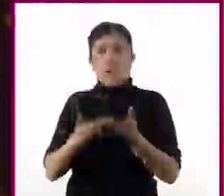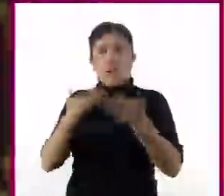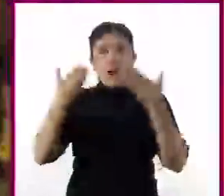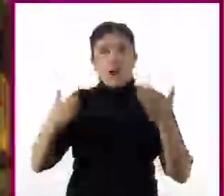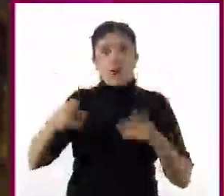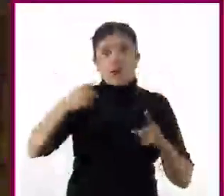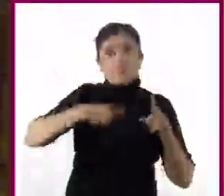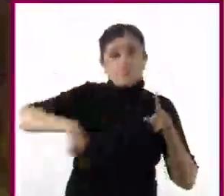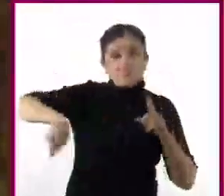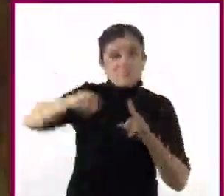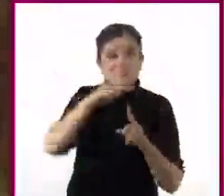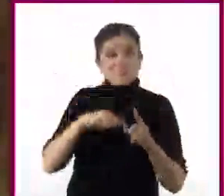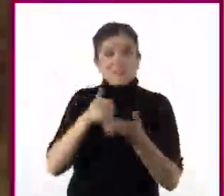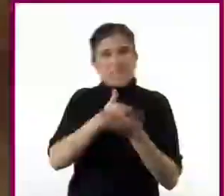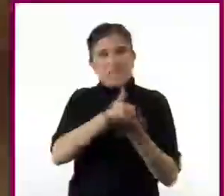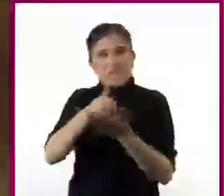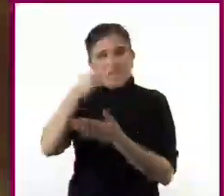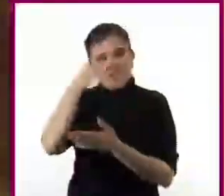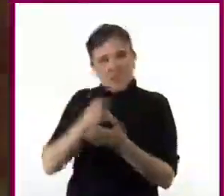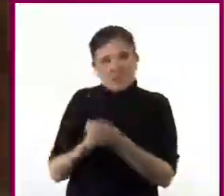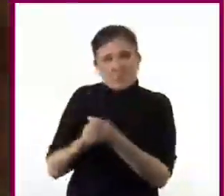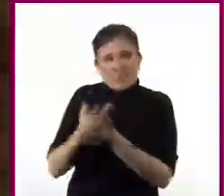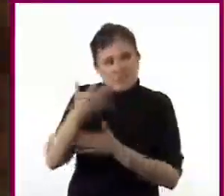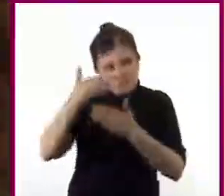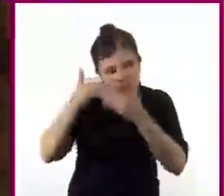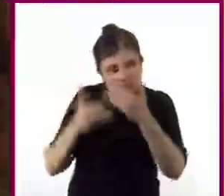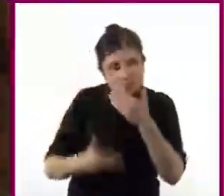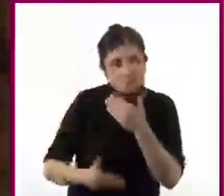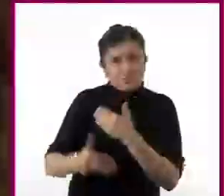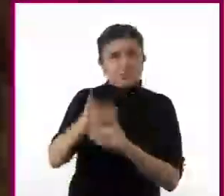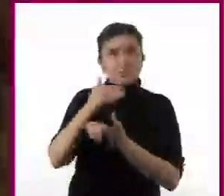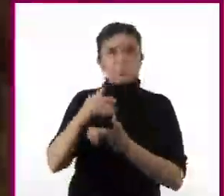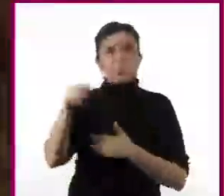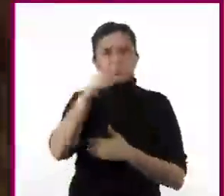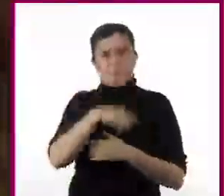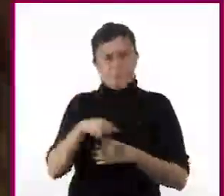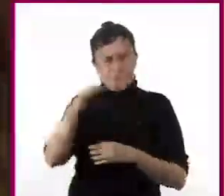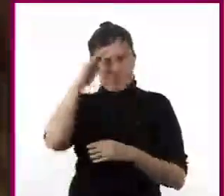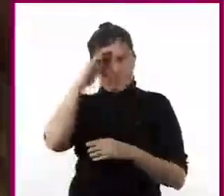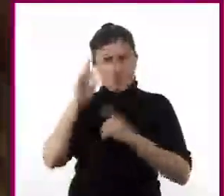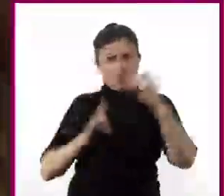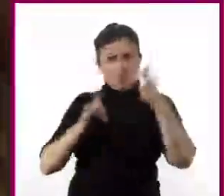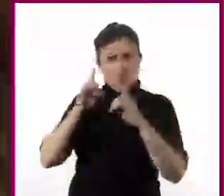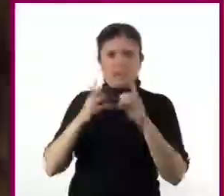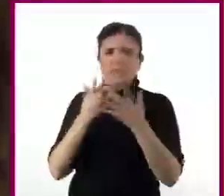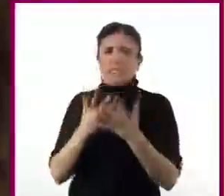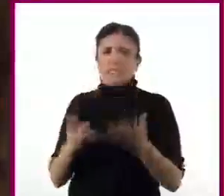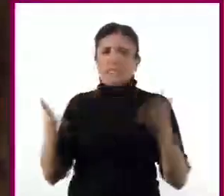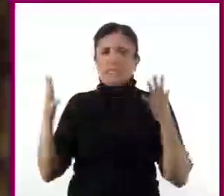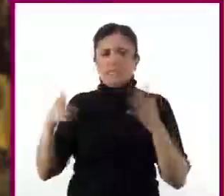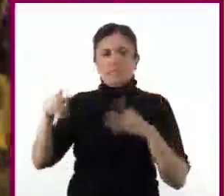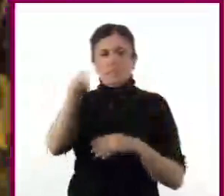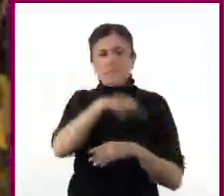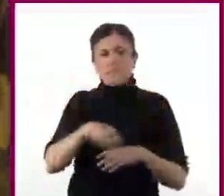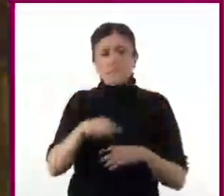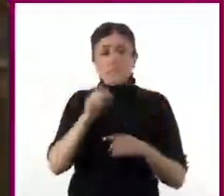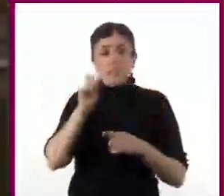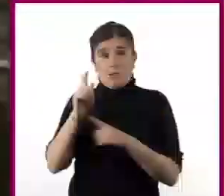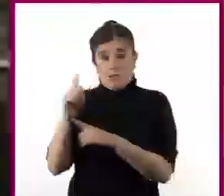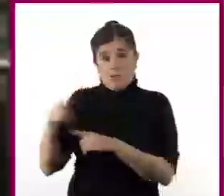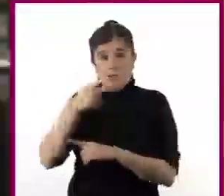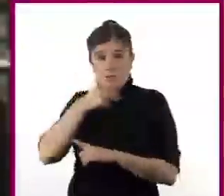era el aliado que los estaba ayudando a salir adelante. El desconcierto es enorme. Los sectores